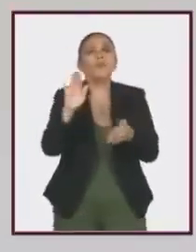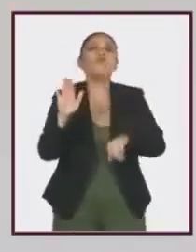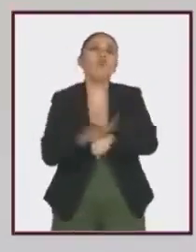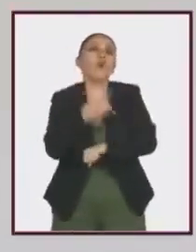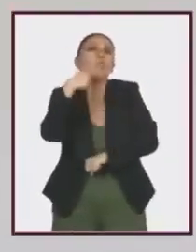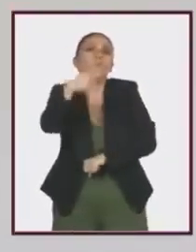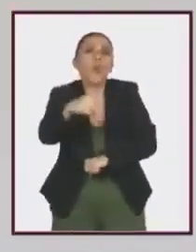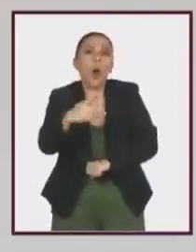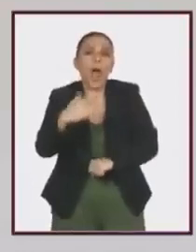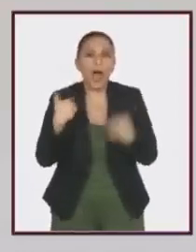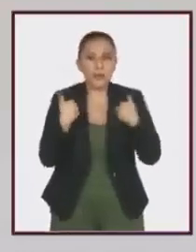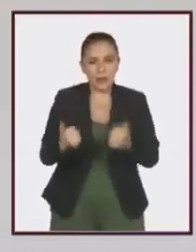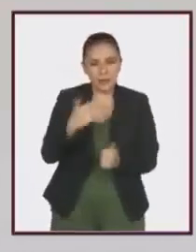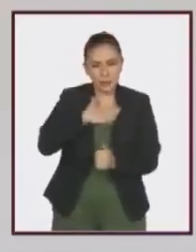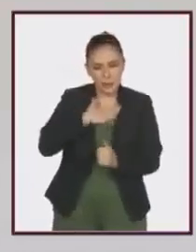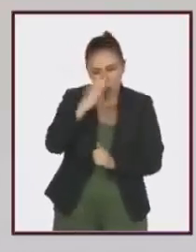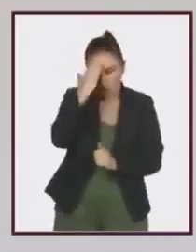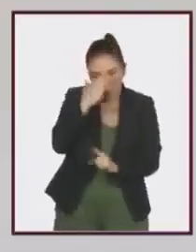su contexto